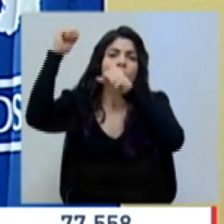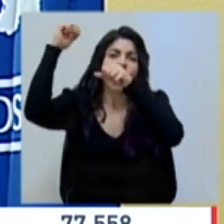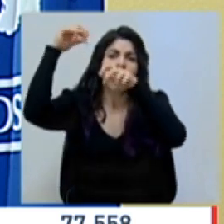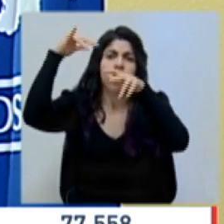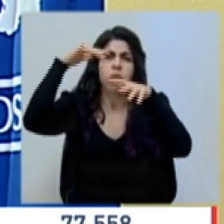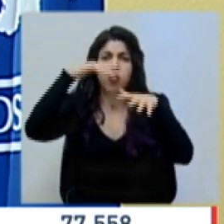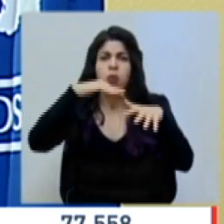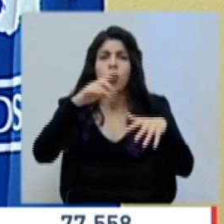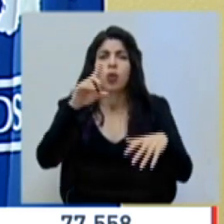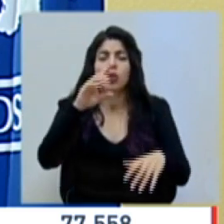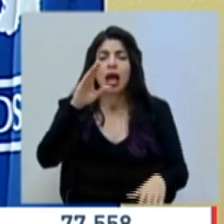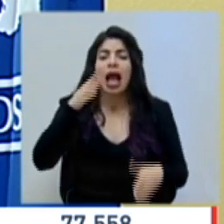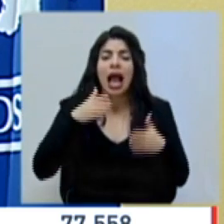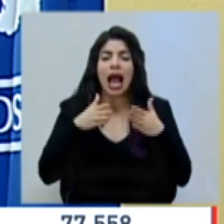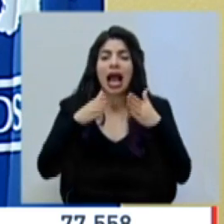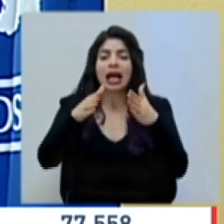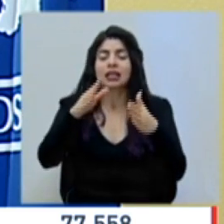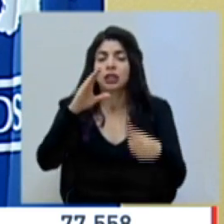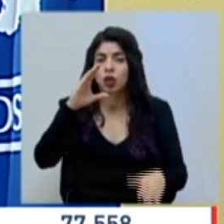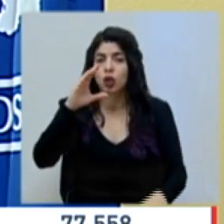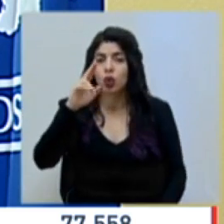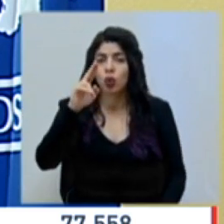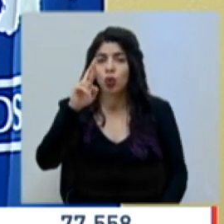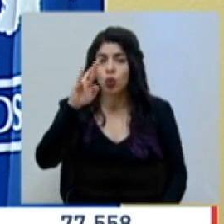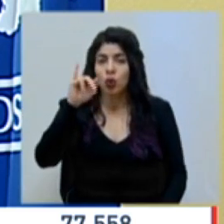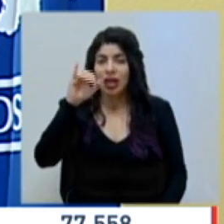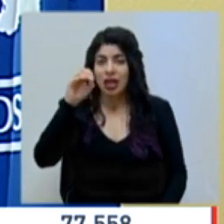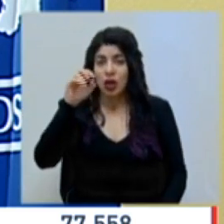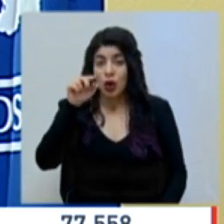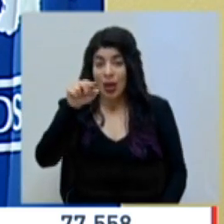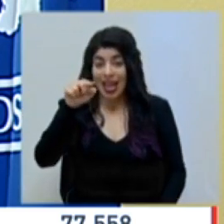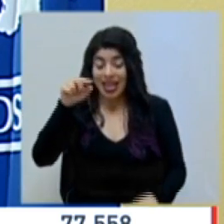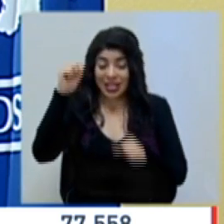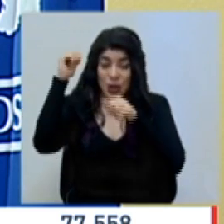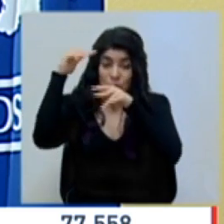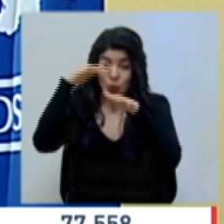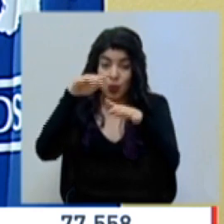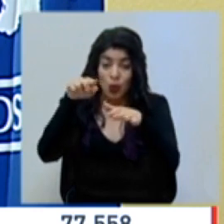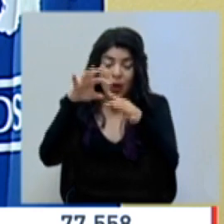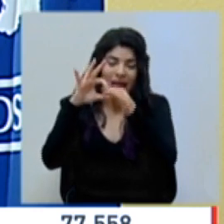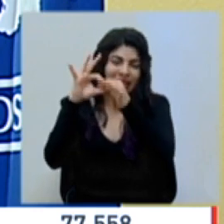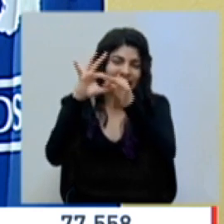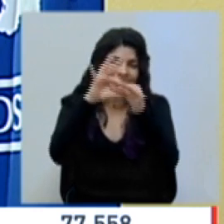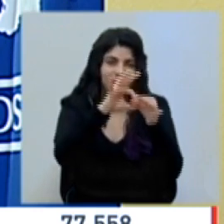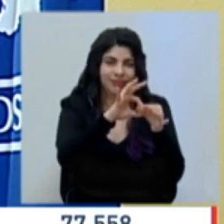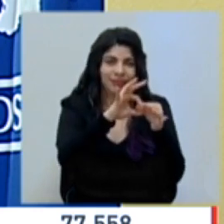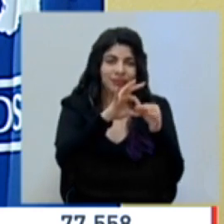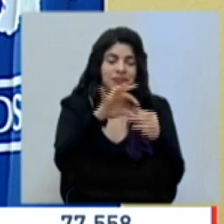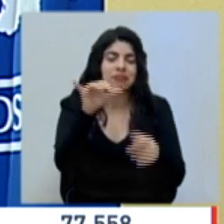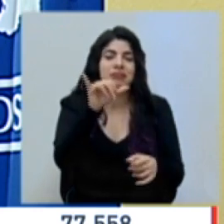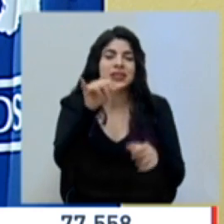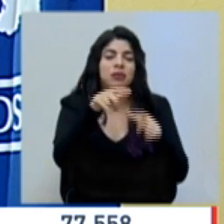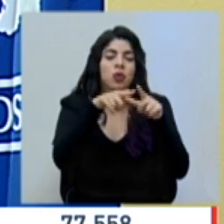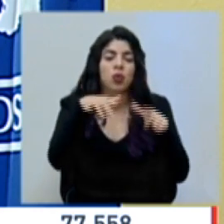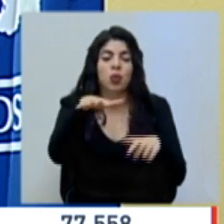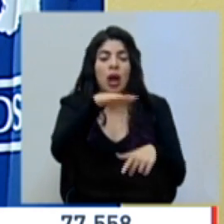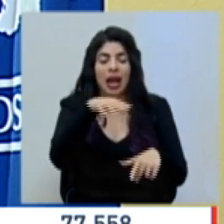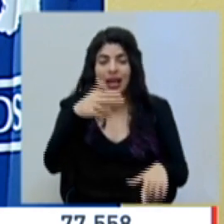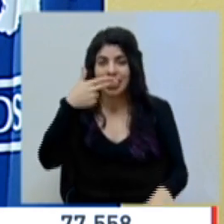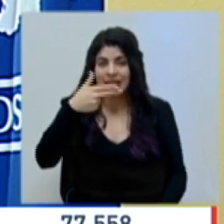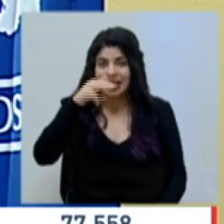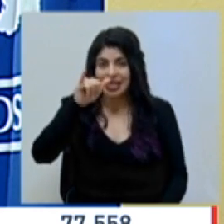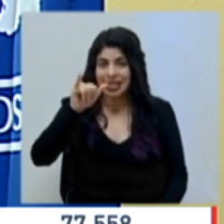deslizamiento grande en el sector de Calle Curio, que está incluso vinculado a al mismo sector de